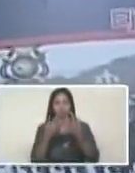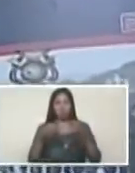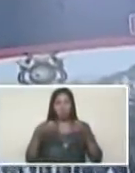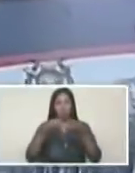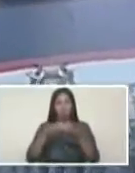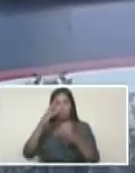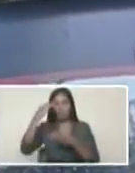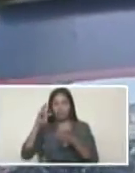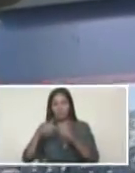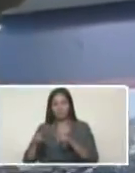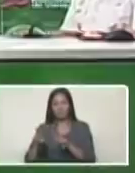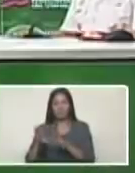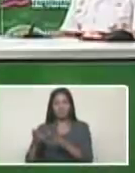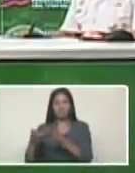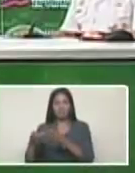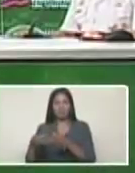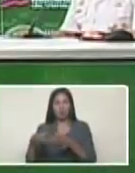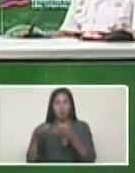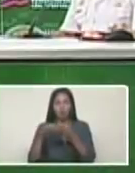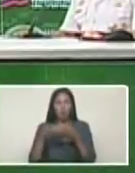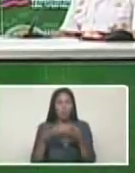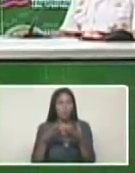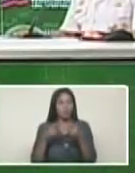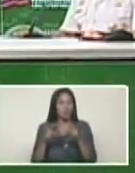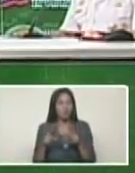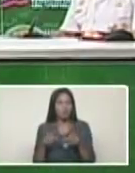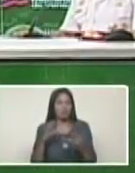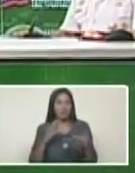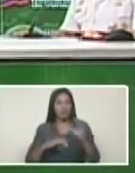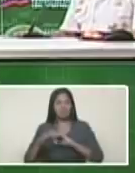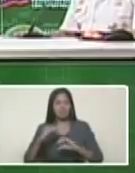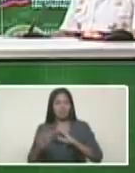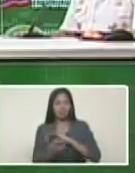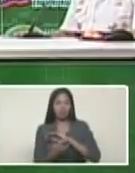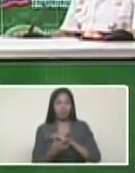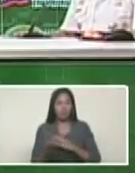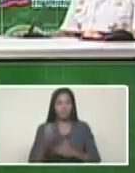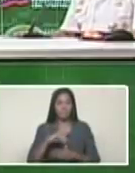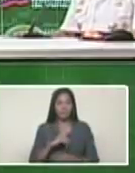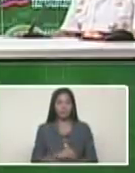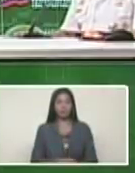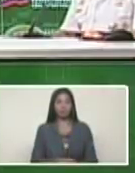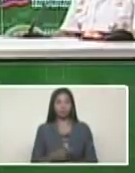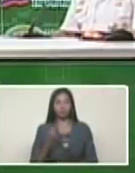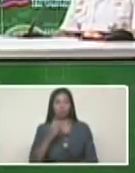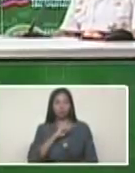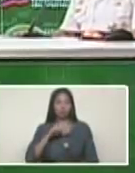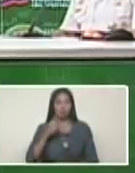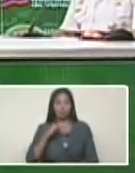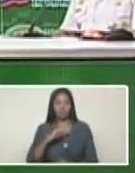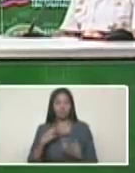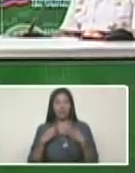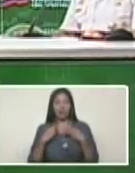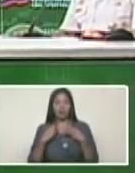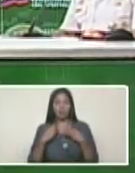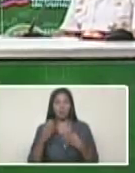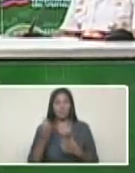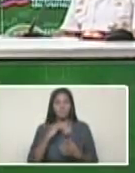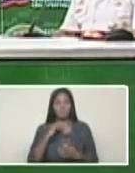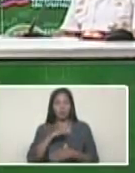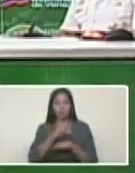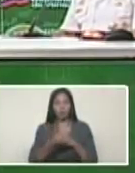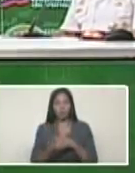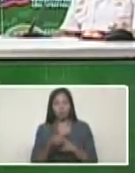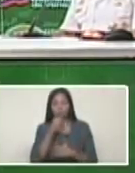con los grupos irregulares. La ciencia y la tecnología para tener los uniformes. Vi un proyecto